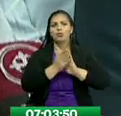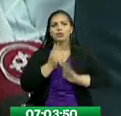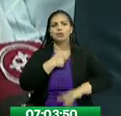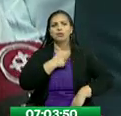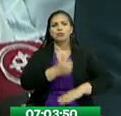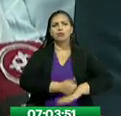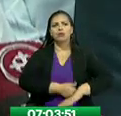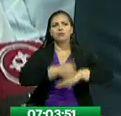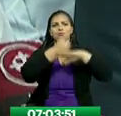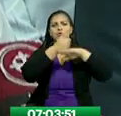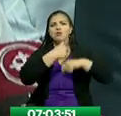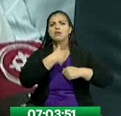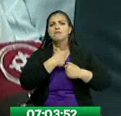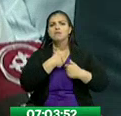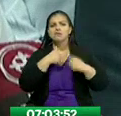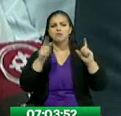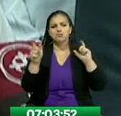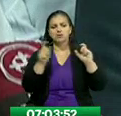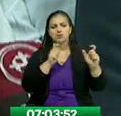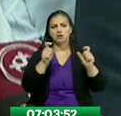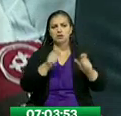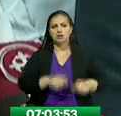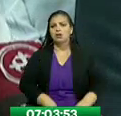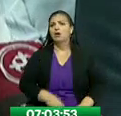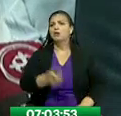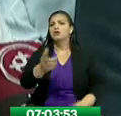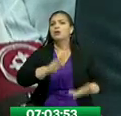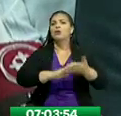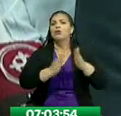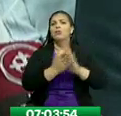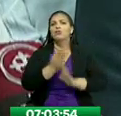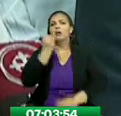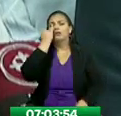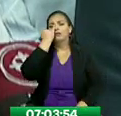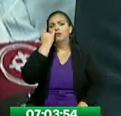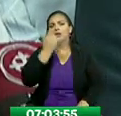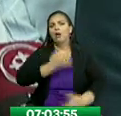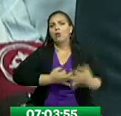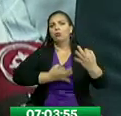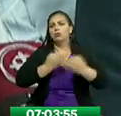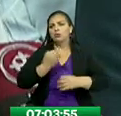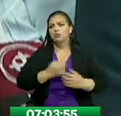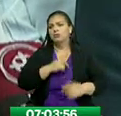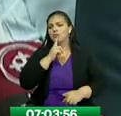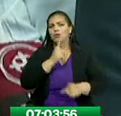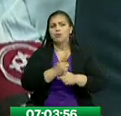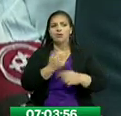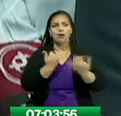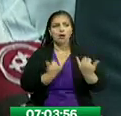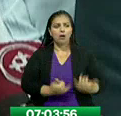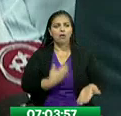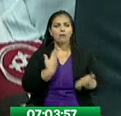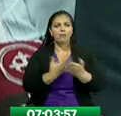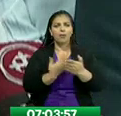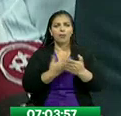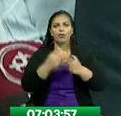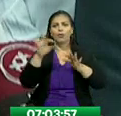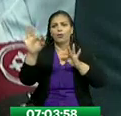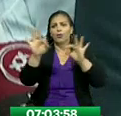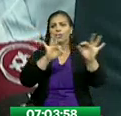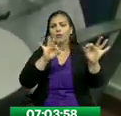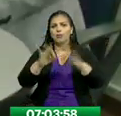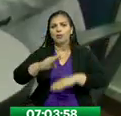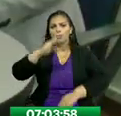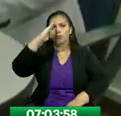indígena en ese marco se propuesto crear guardia indígena comunitaria